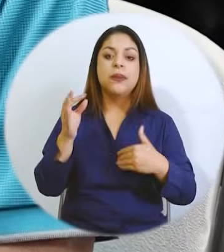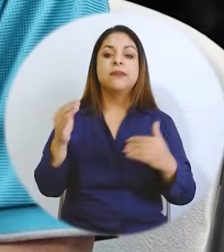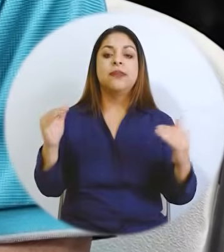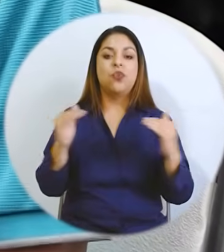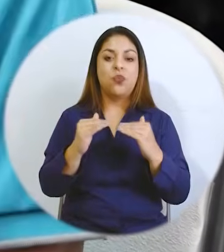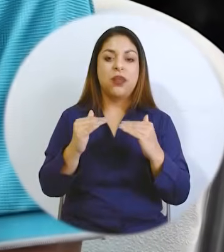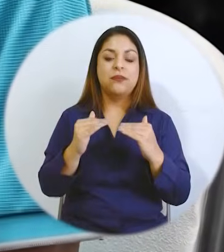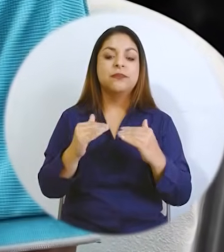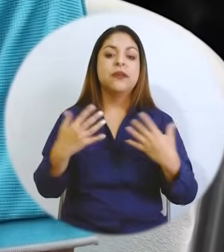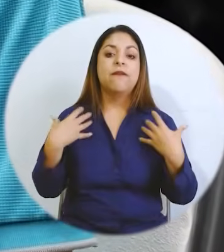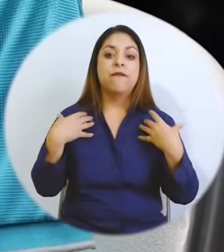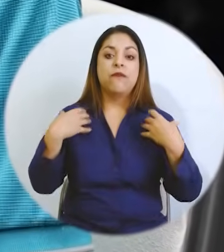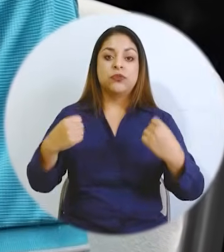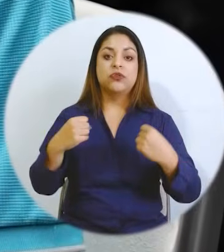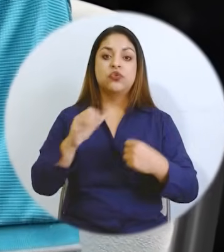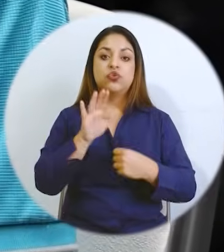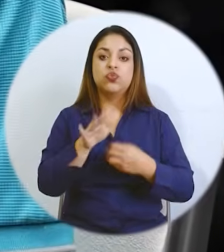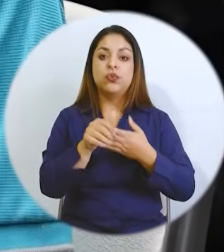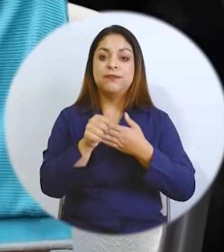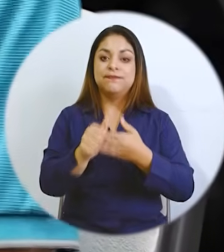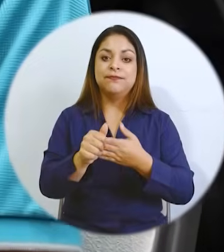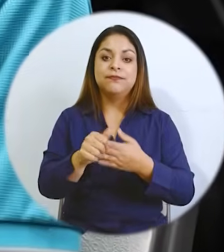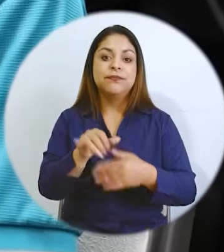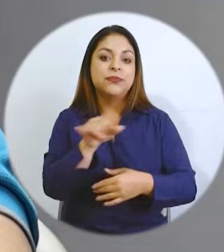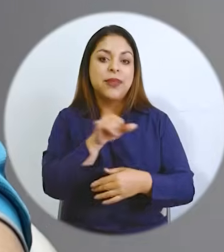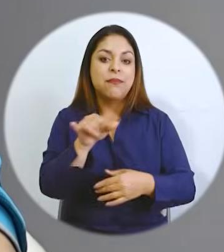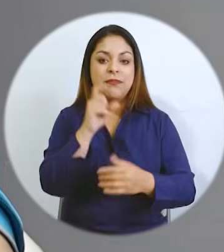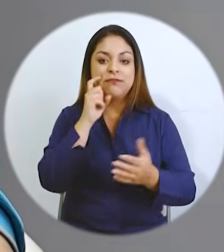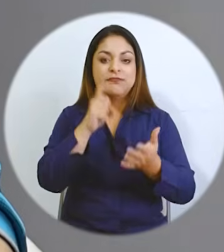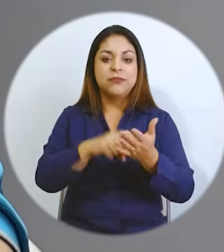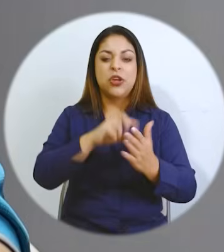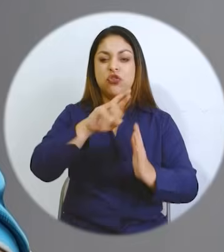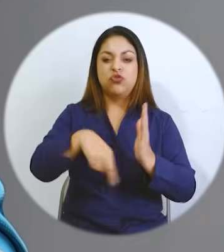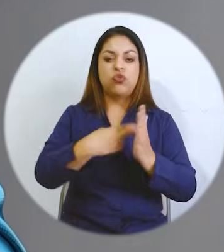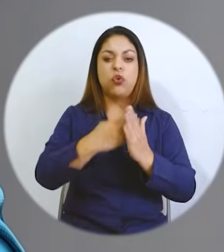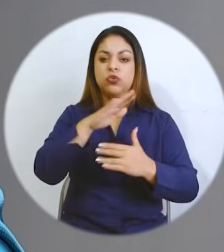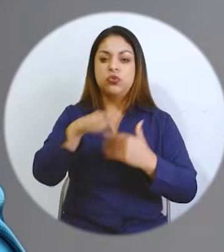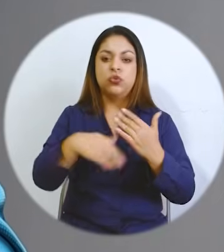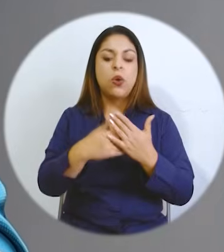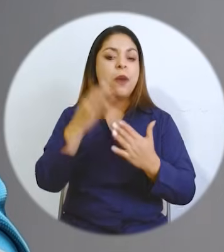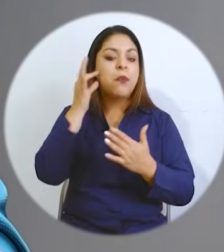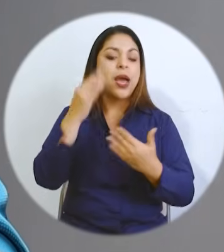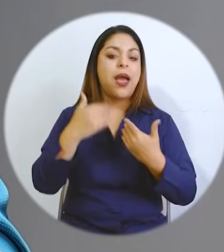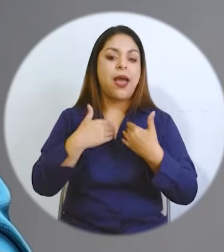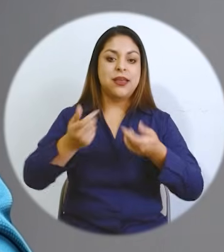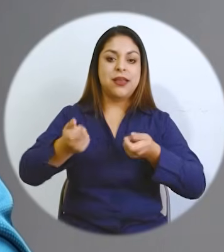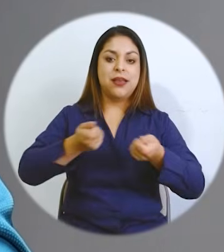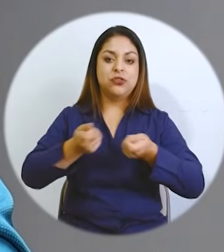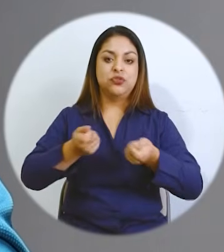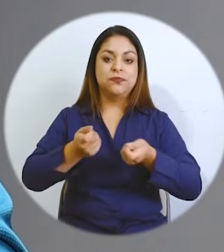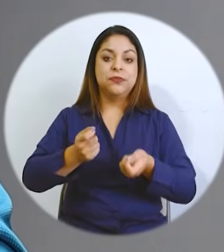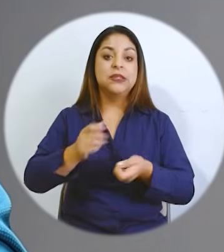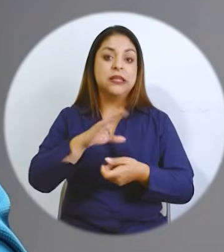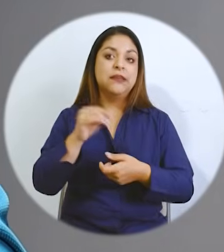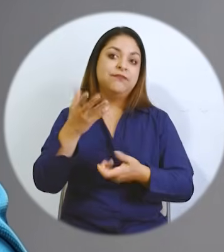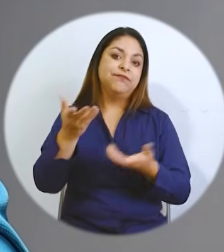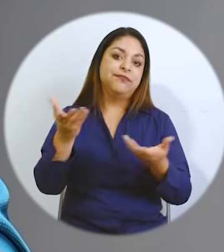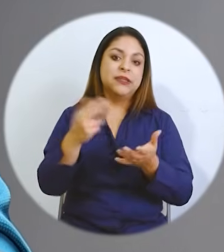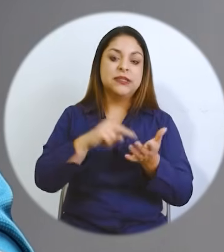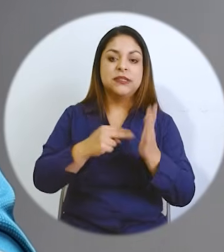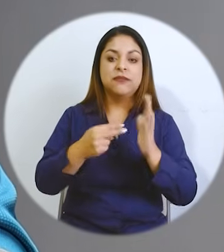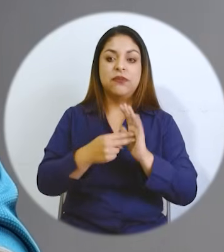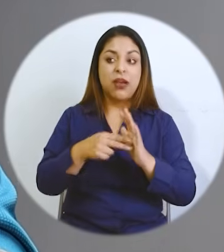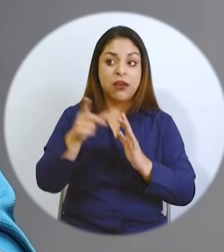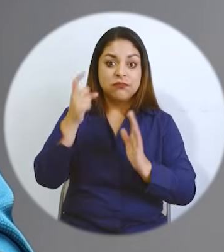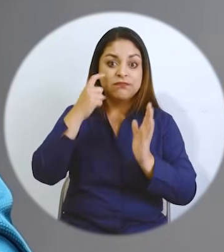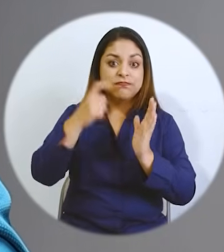hombres de forma equitativa, fortaleciendo su liderazgo, pero también reconociendo todos los roles que estas mujeres tienen en la gestión, ¿verdad? Y que,